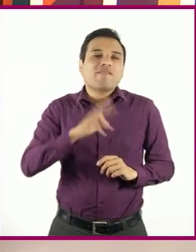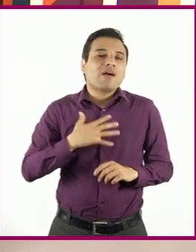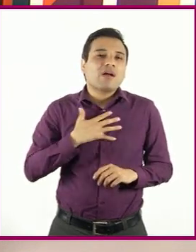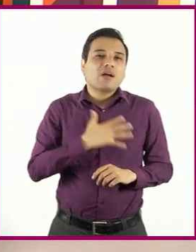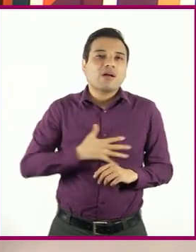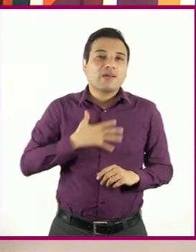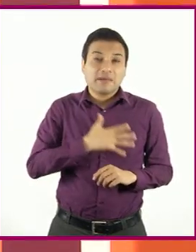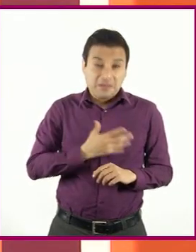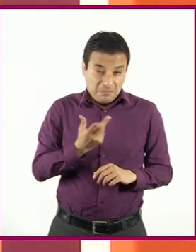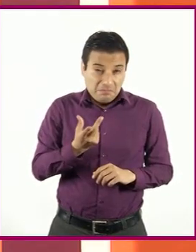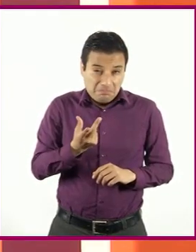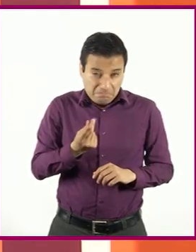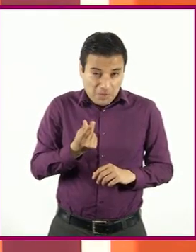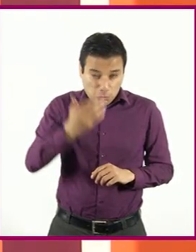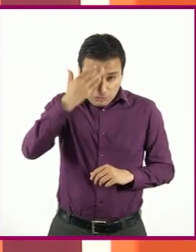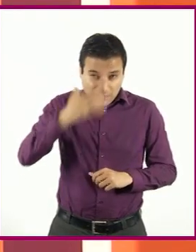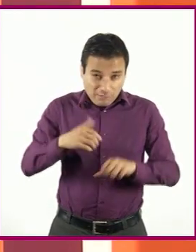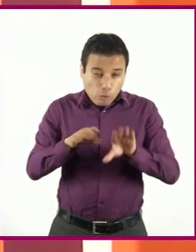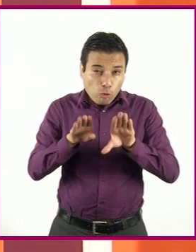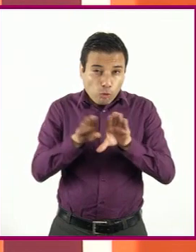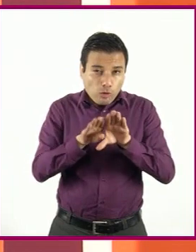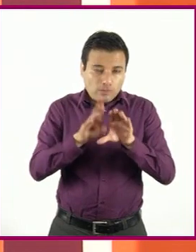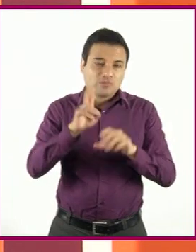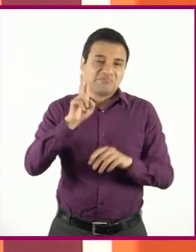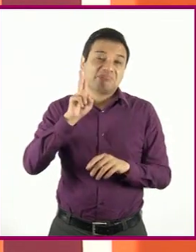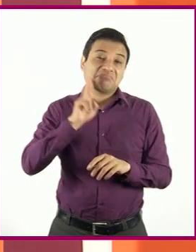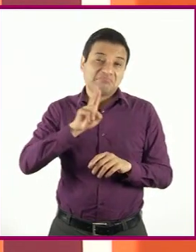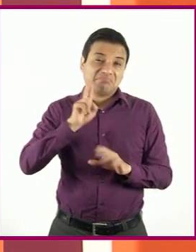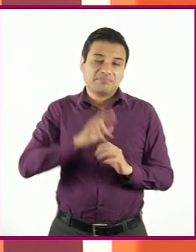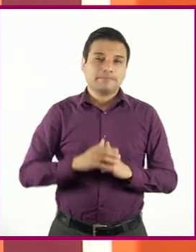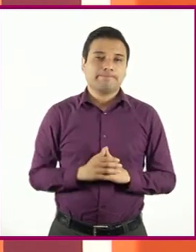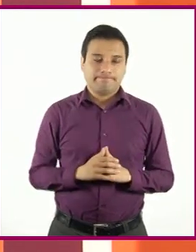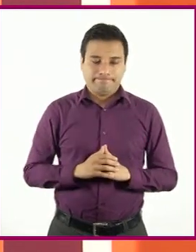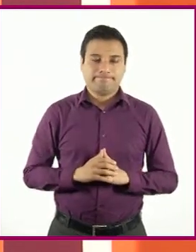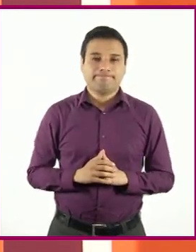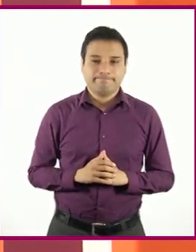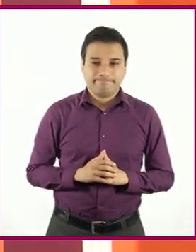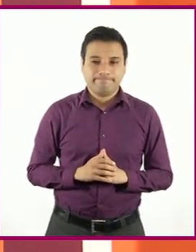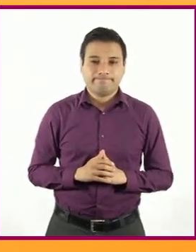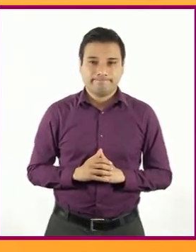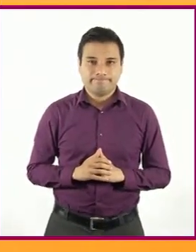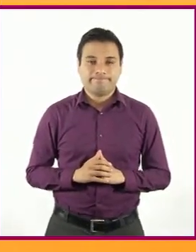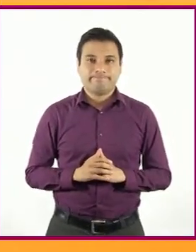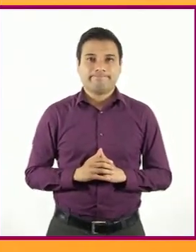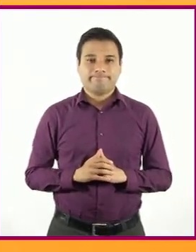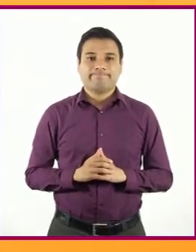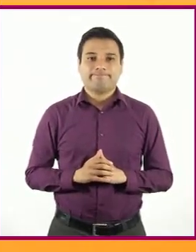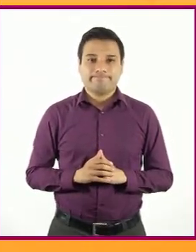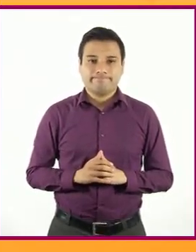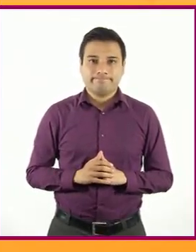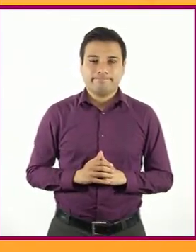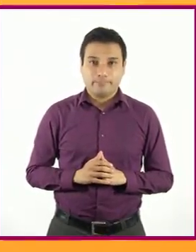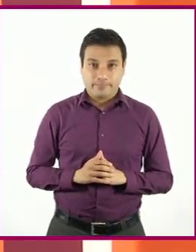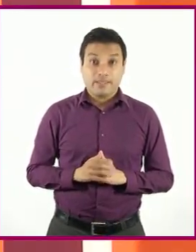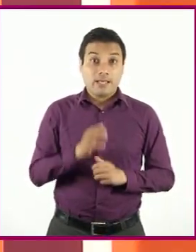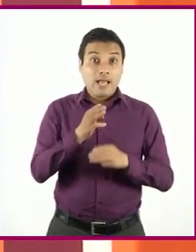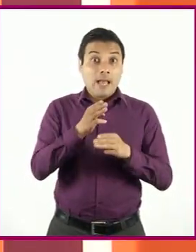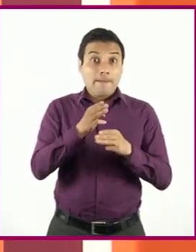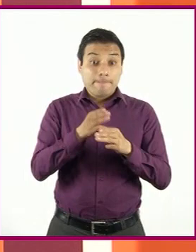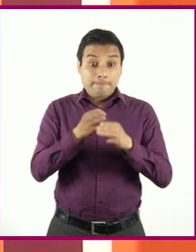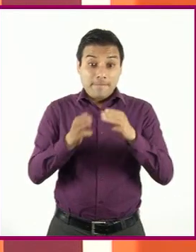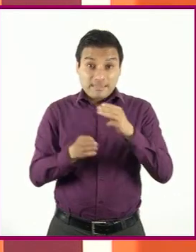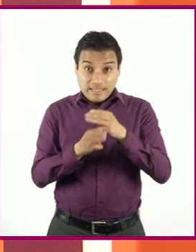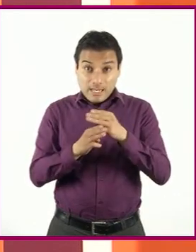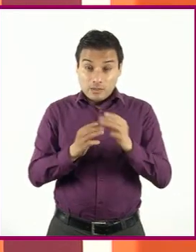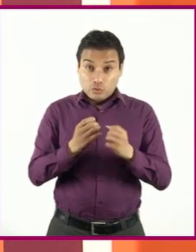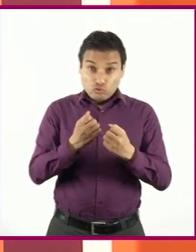considerado. Claro que sí. Esto es posible siempre y cuando nos aseguremos que los materiales con los que está hecho